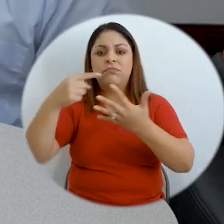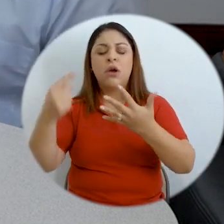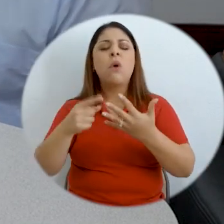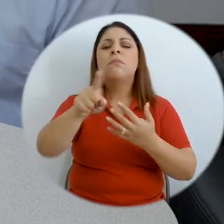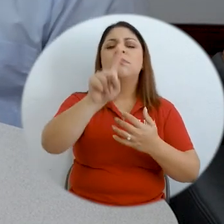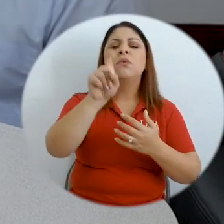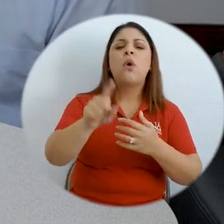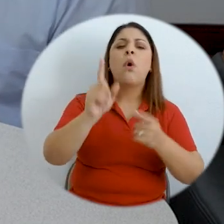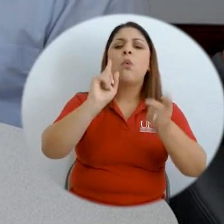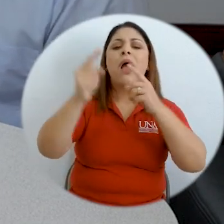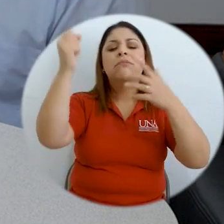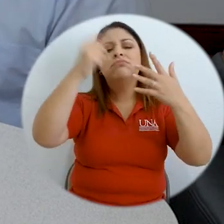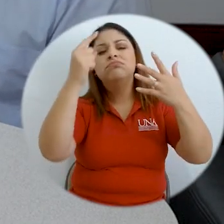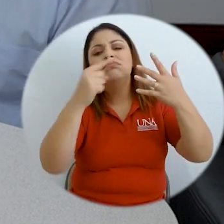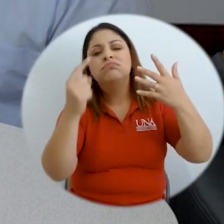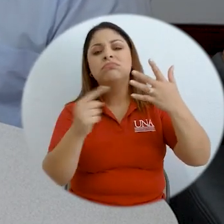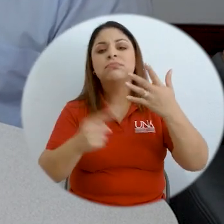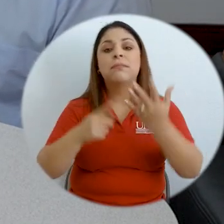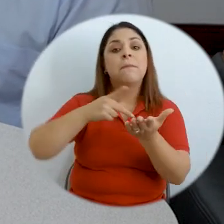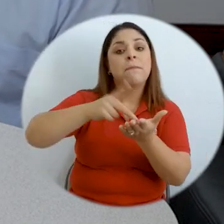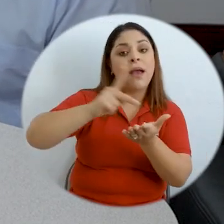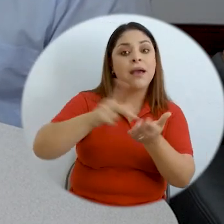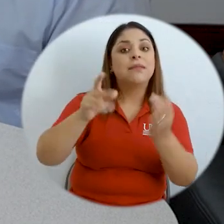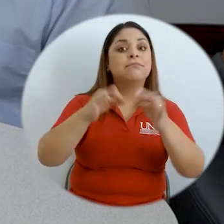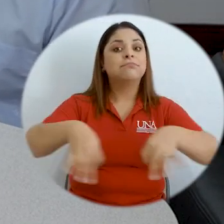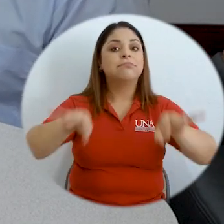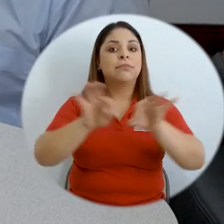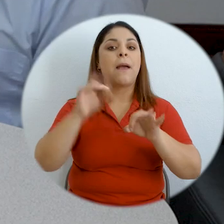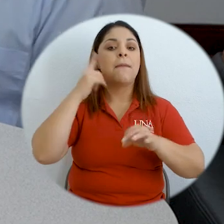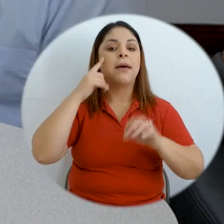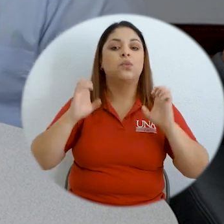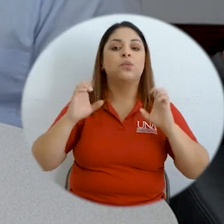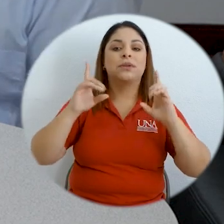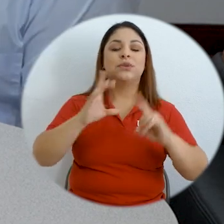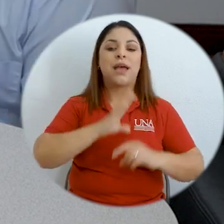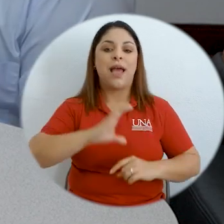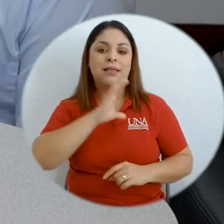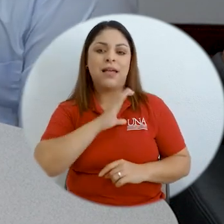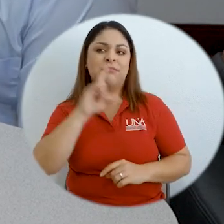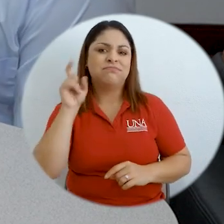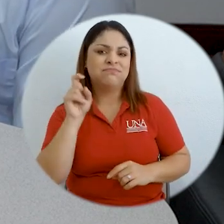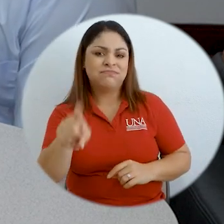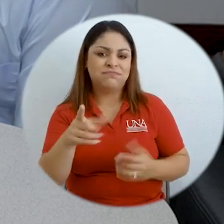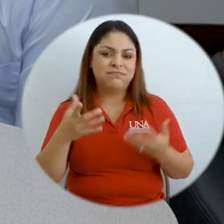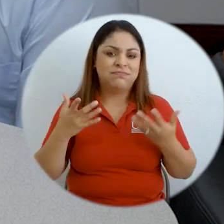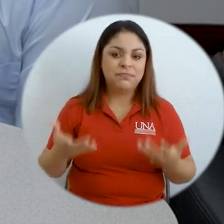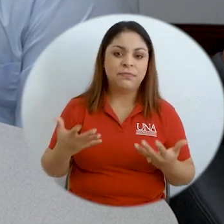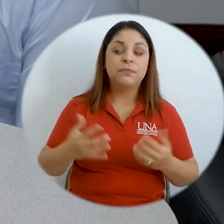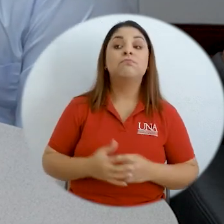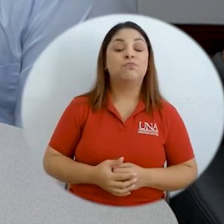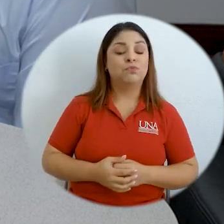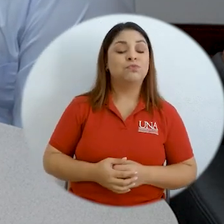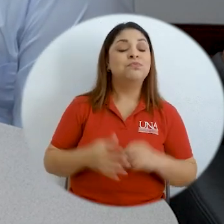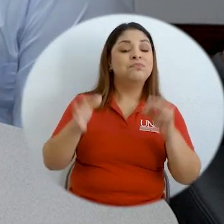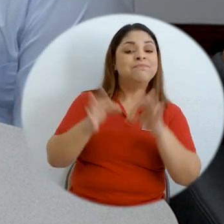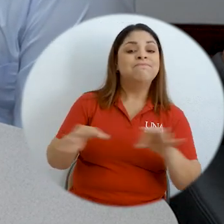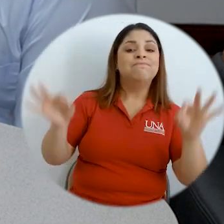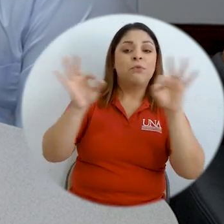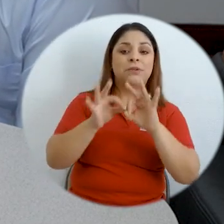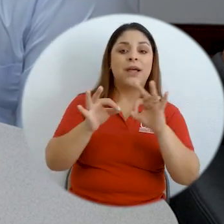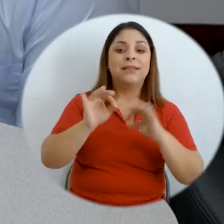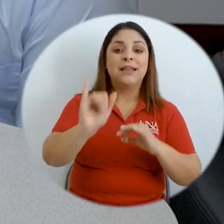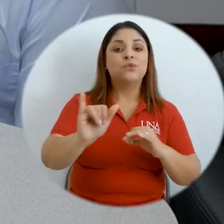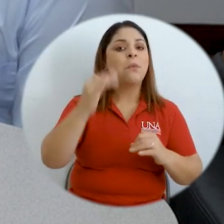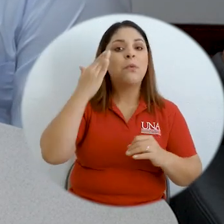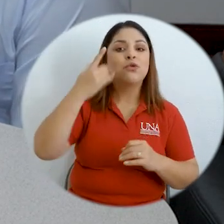otras inversiones necesarias para una educación de calidad que la universidad tiene y necesita hacer? Eso también es fundamental. Nosotros no